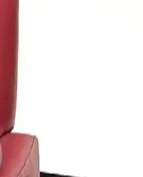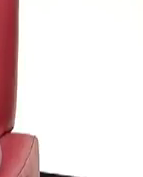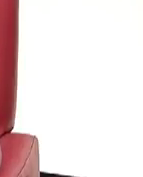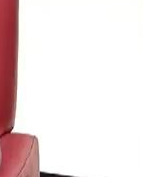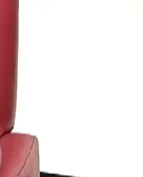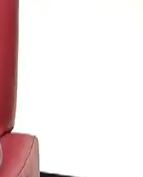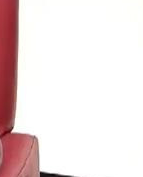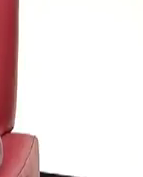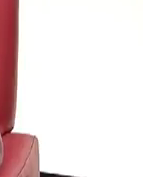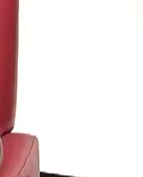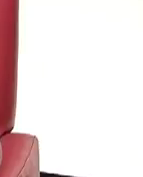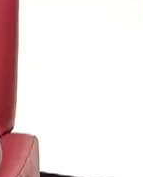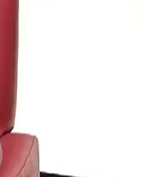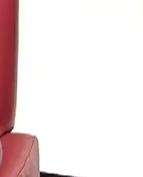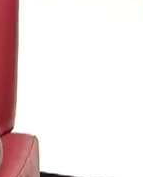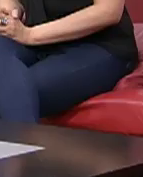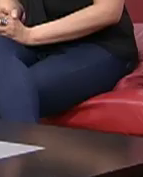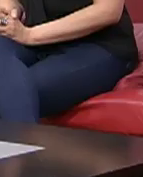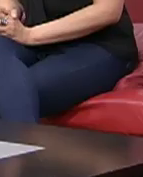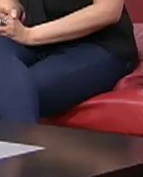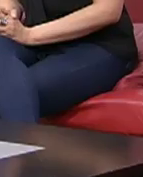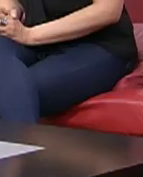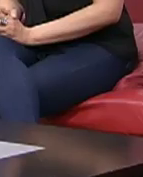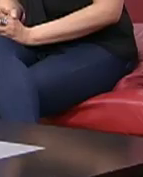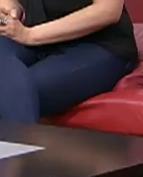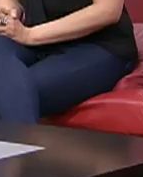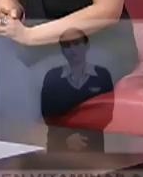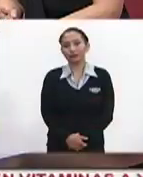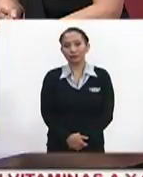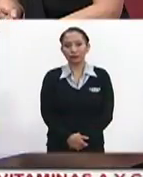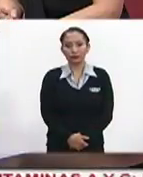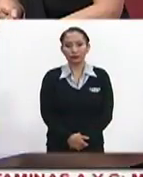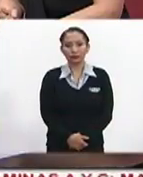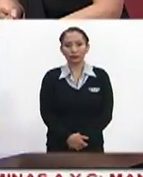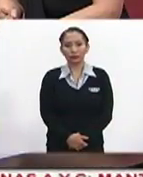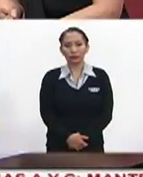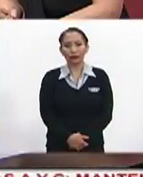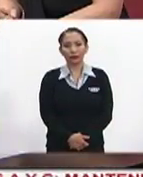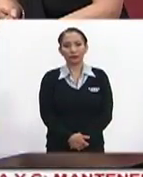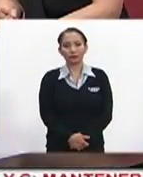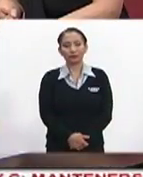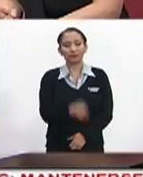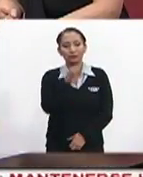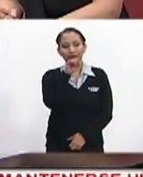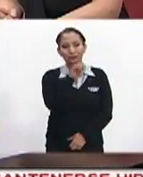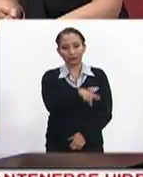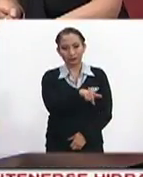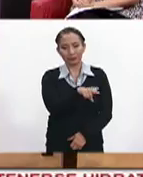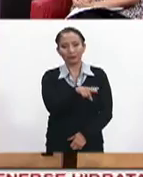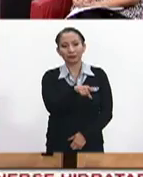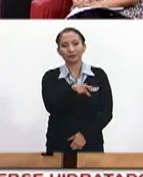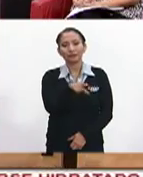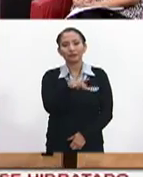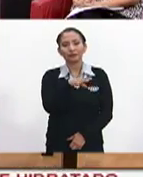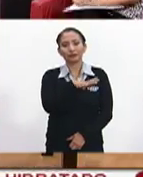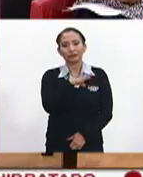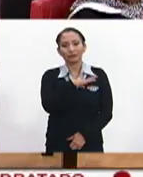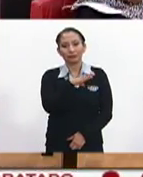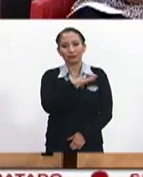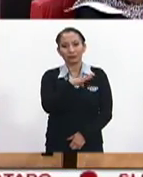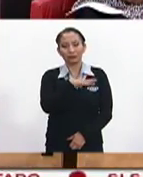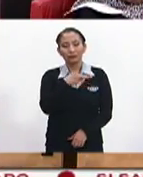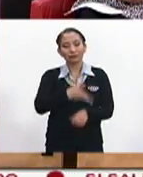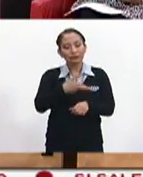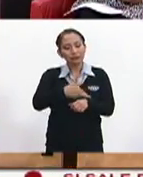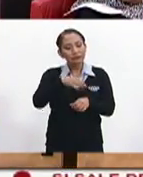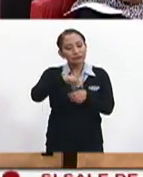porque ante la relación bilateral pues hay esta convocatoria a la unidad nacional. Y es que precisamente eso, Enrique, hay pues